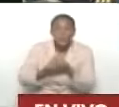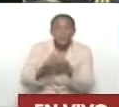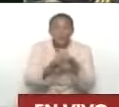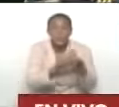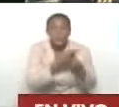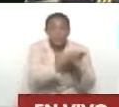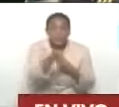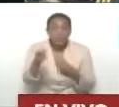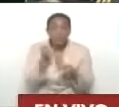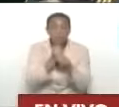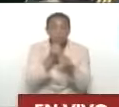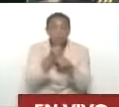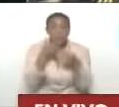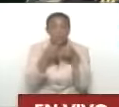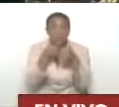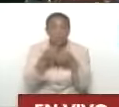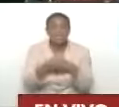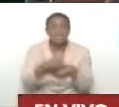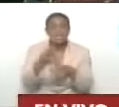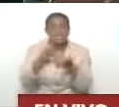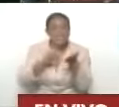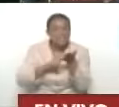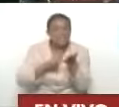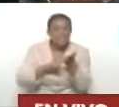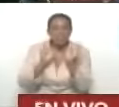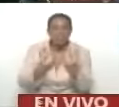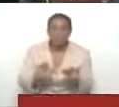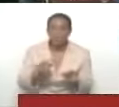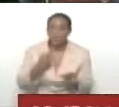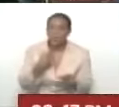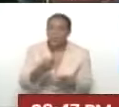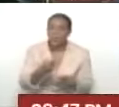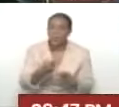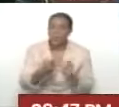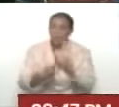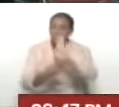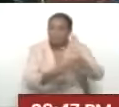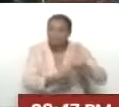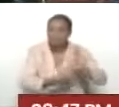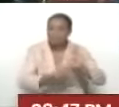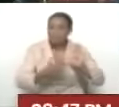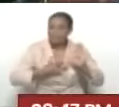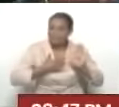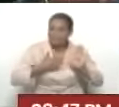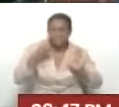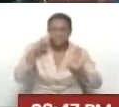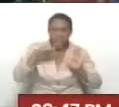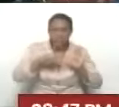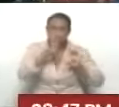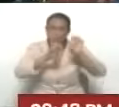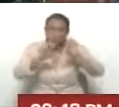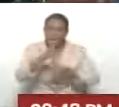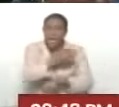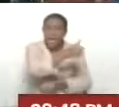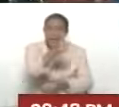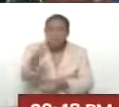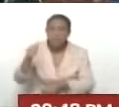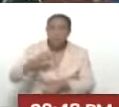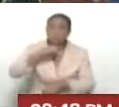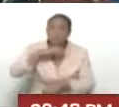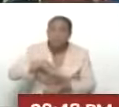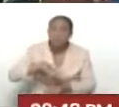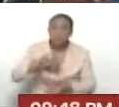1000%. Y realmente una cosa que puedo destacar ha sido que cada historia de